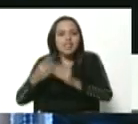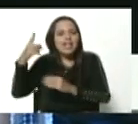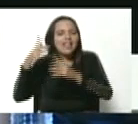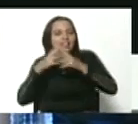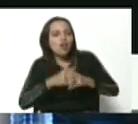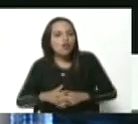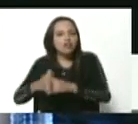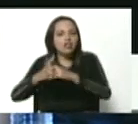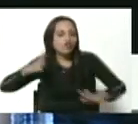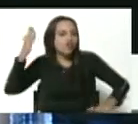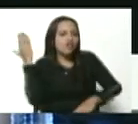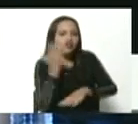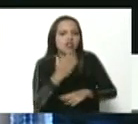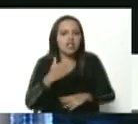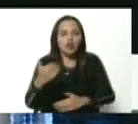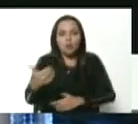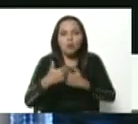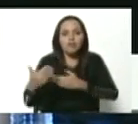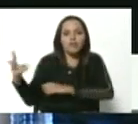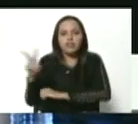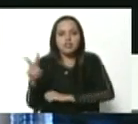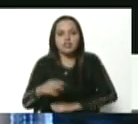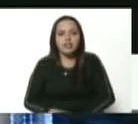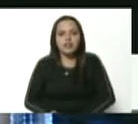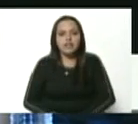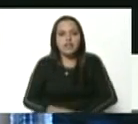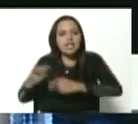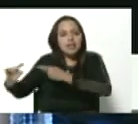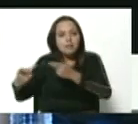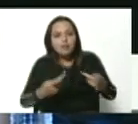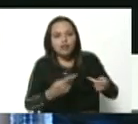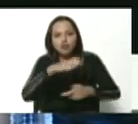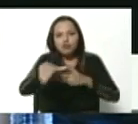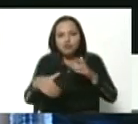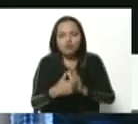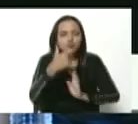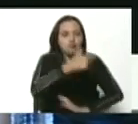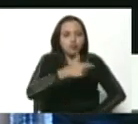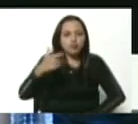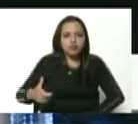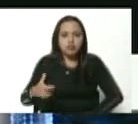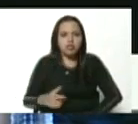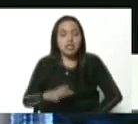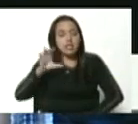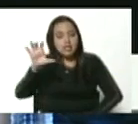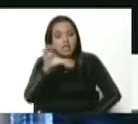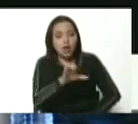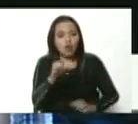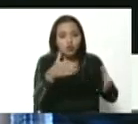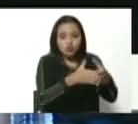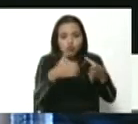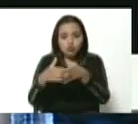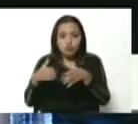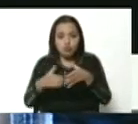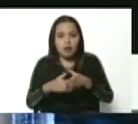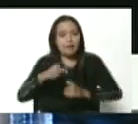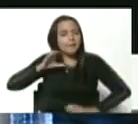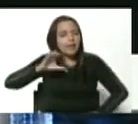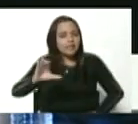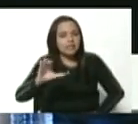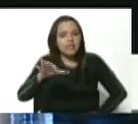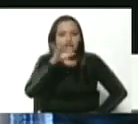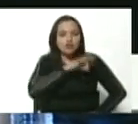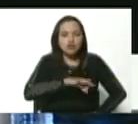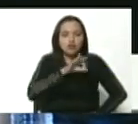el diésel. Insto a todos los interlocutores, estados, organizaciones, países,